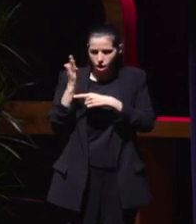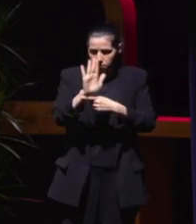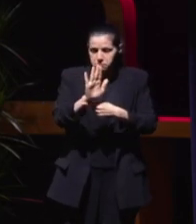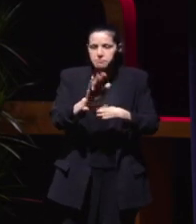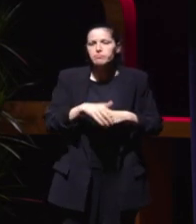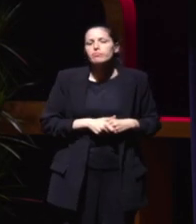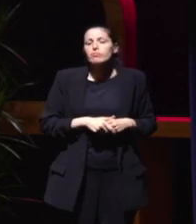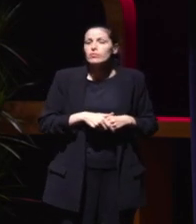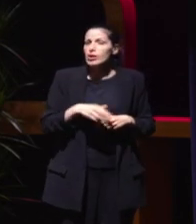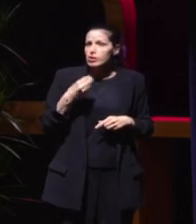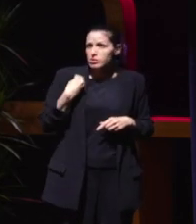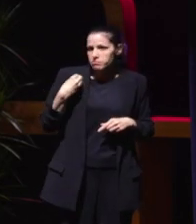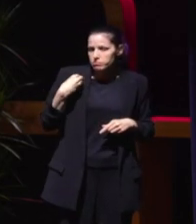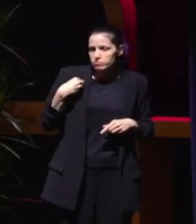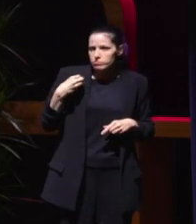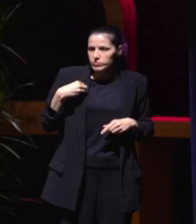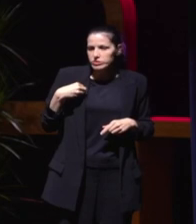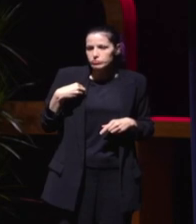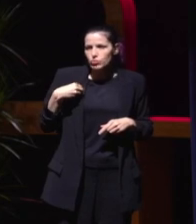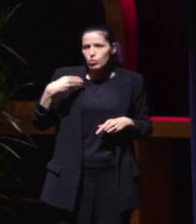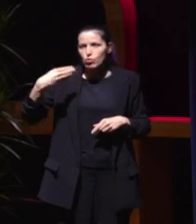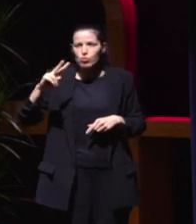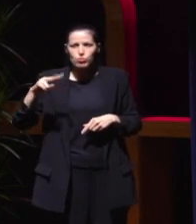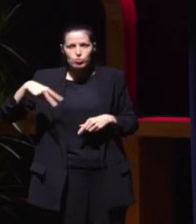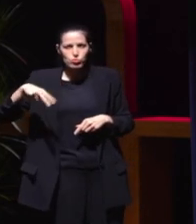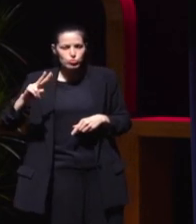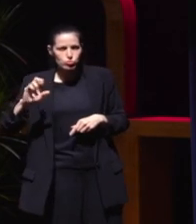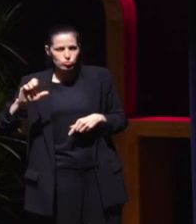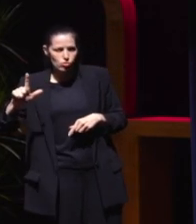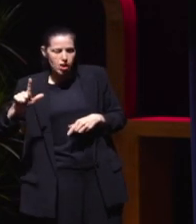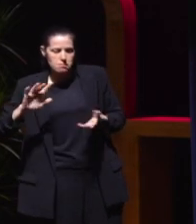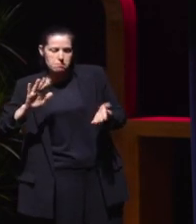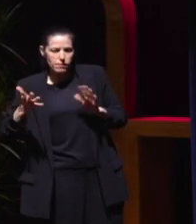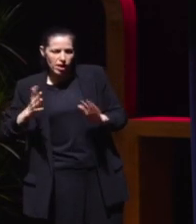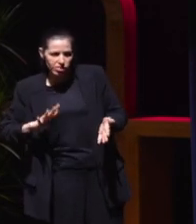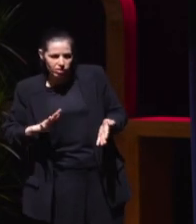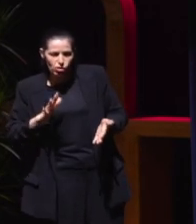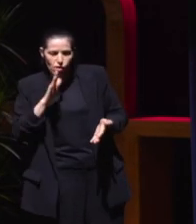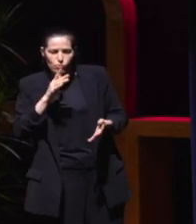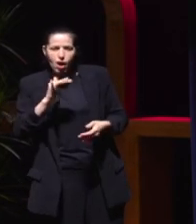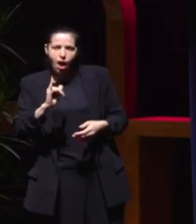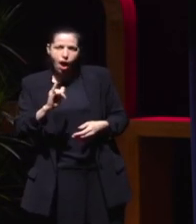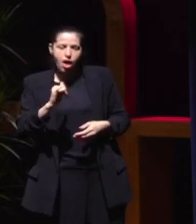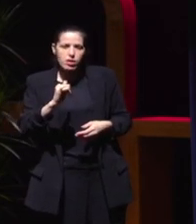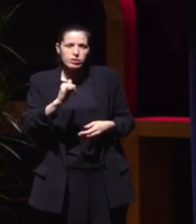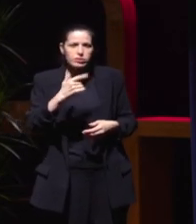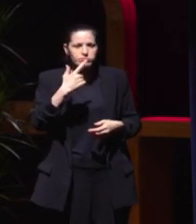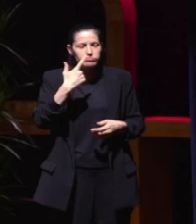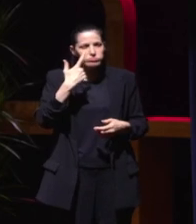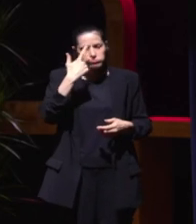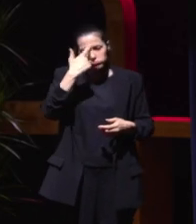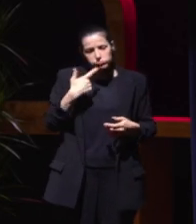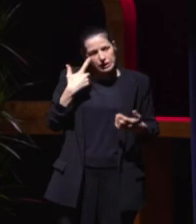verde you pero con sentido con carga política tiene toda la mirada una mirada de hopper pero